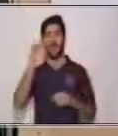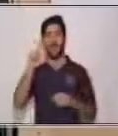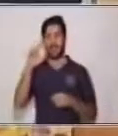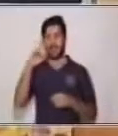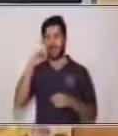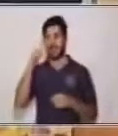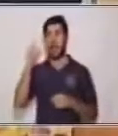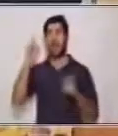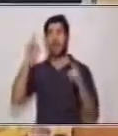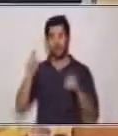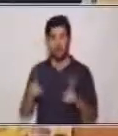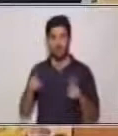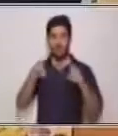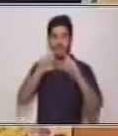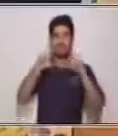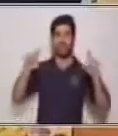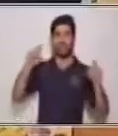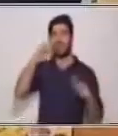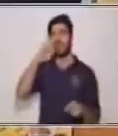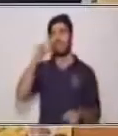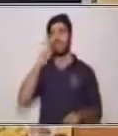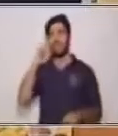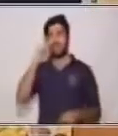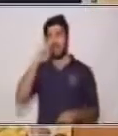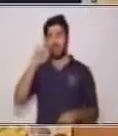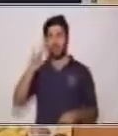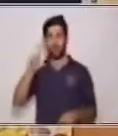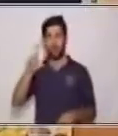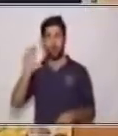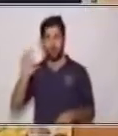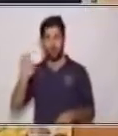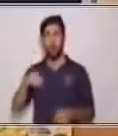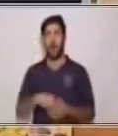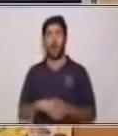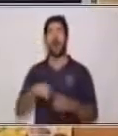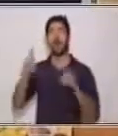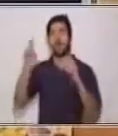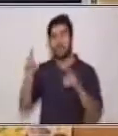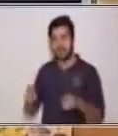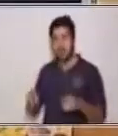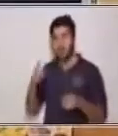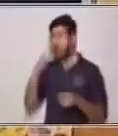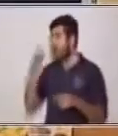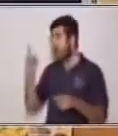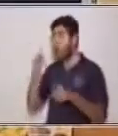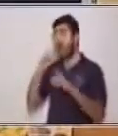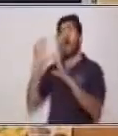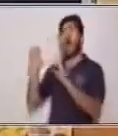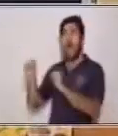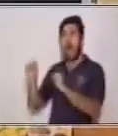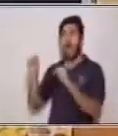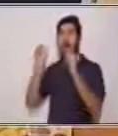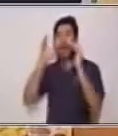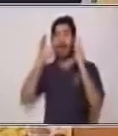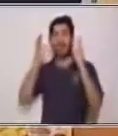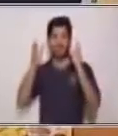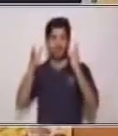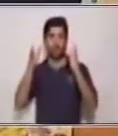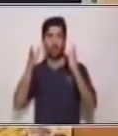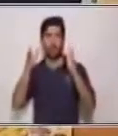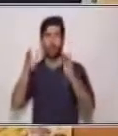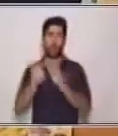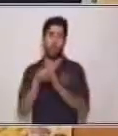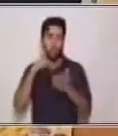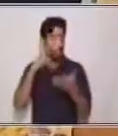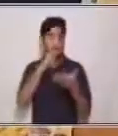título, ¿sí? El título debe de ser llamativo. El título debe de llamar la atención de la persona que va a leer